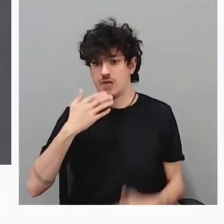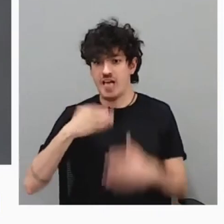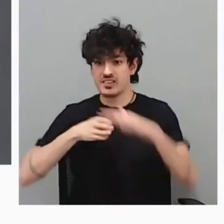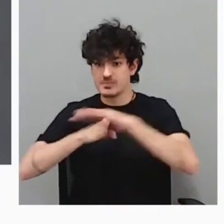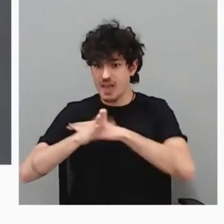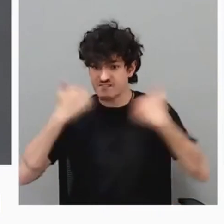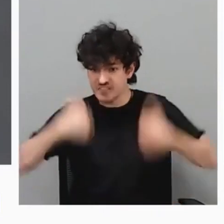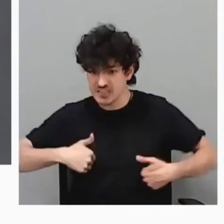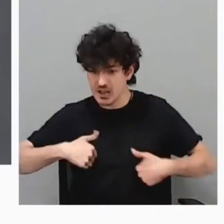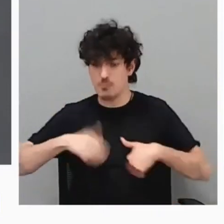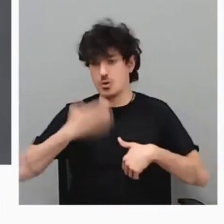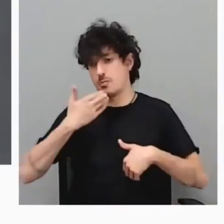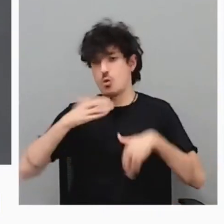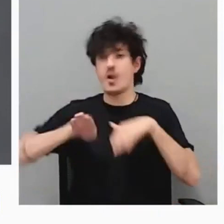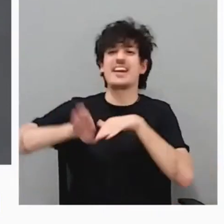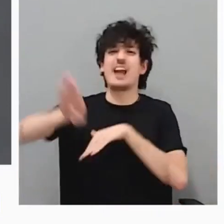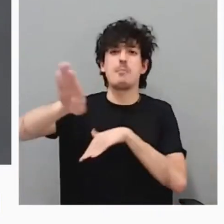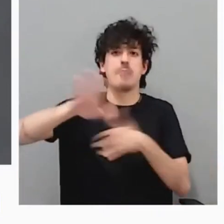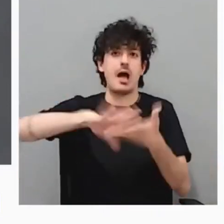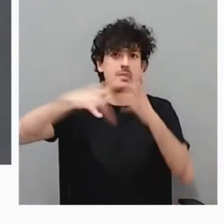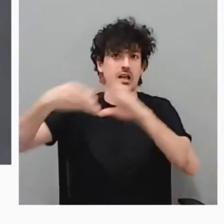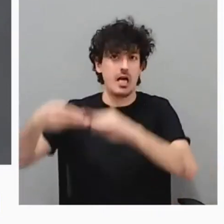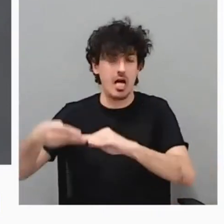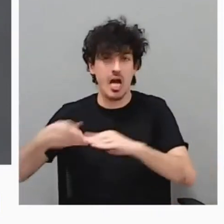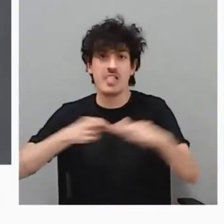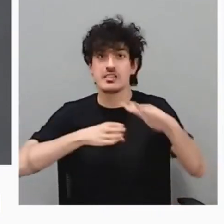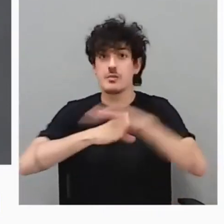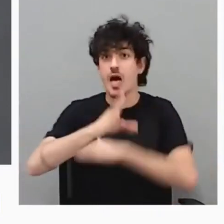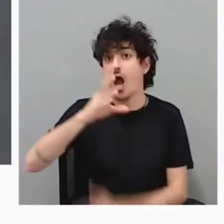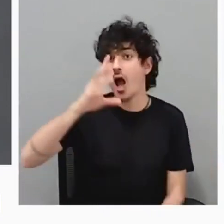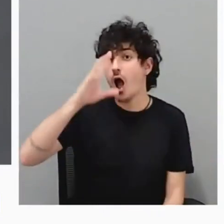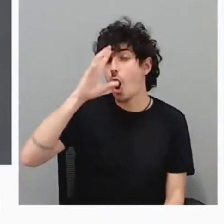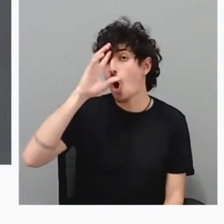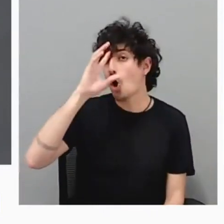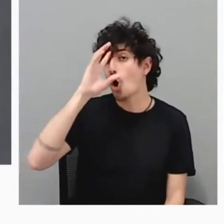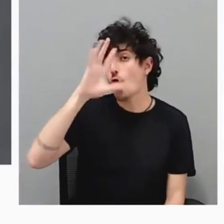accesibilidad cognitiva todavía no la tenemos por ley y debería